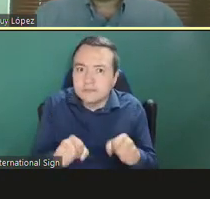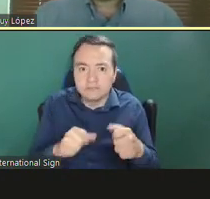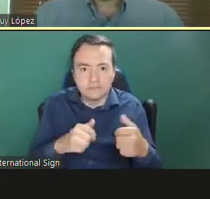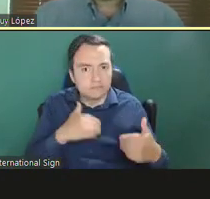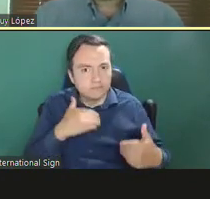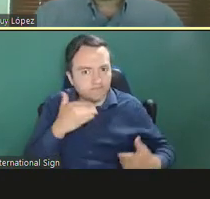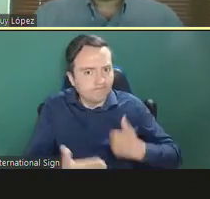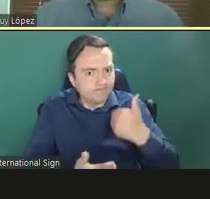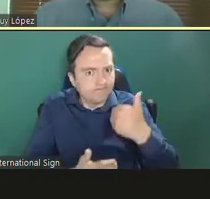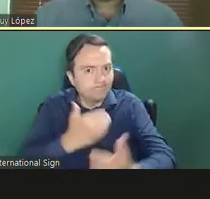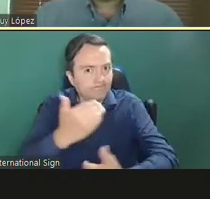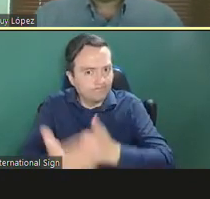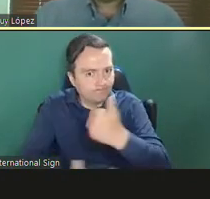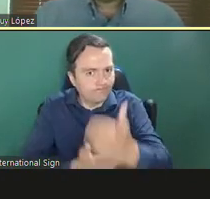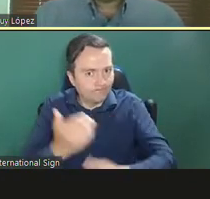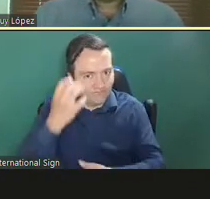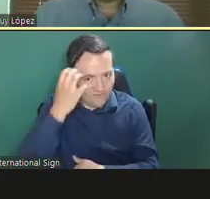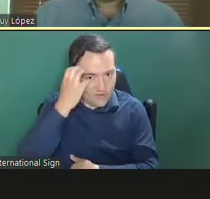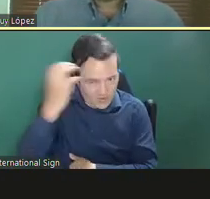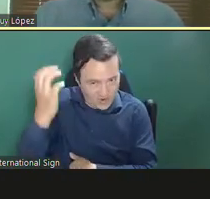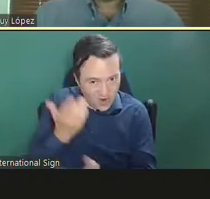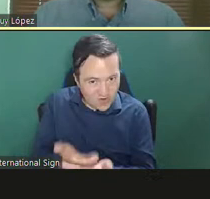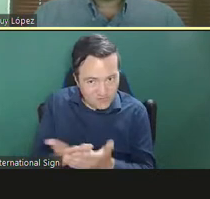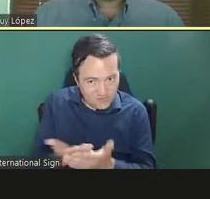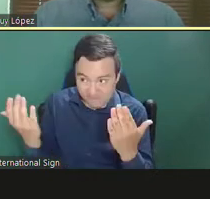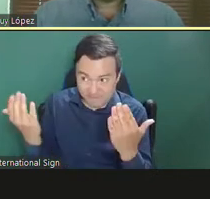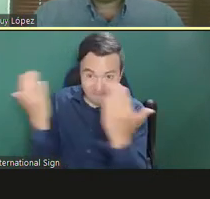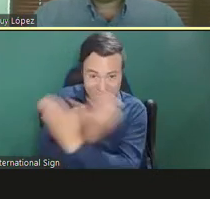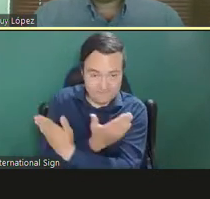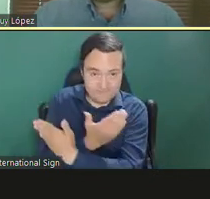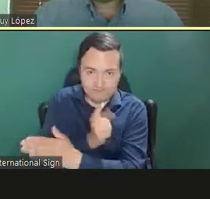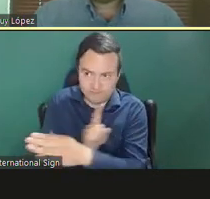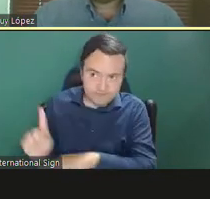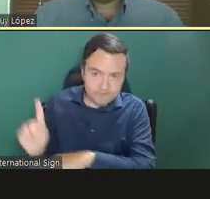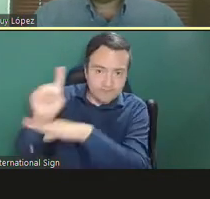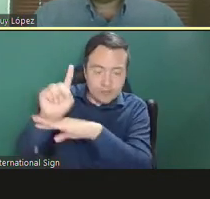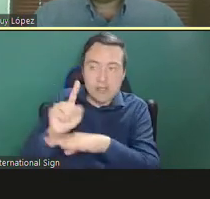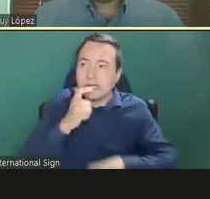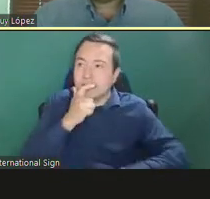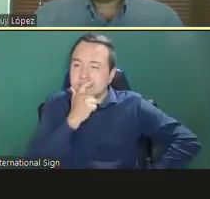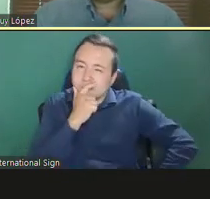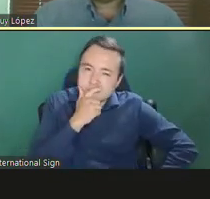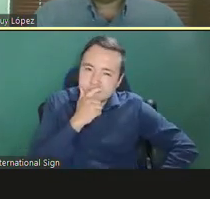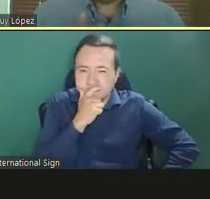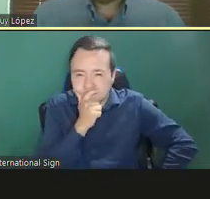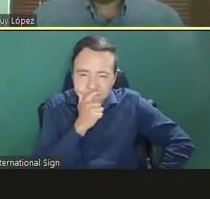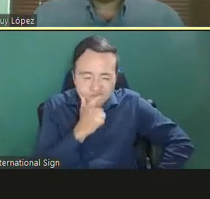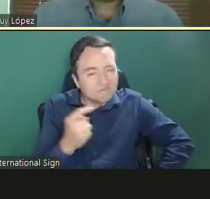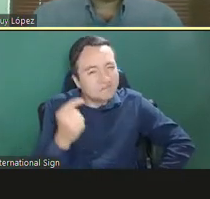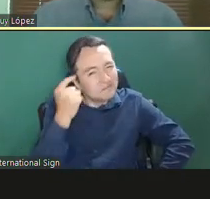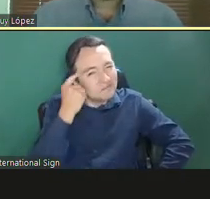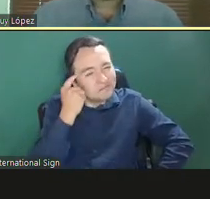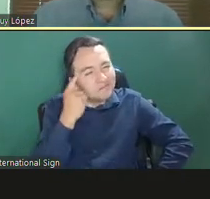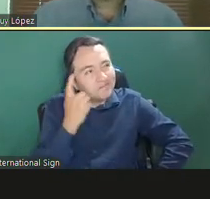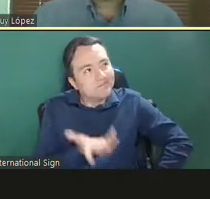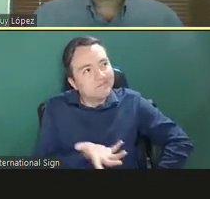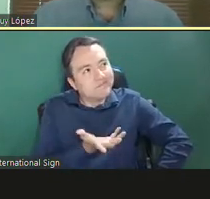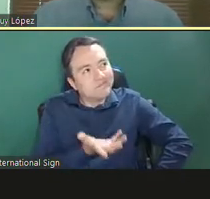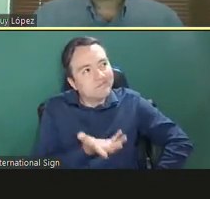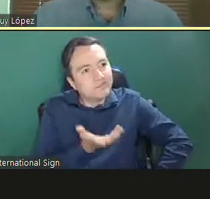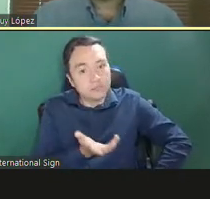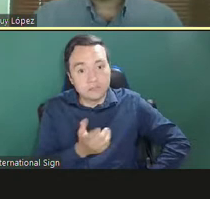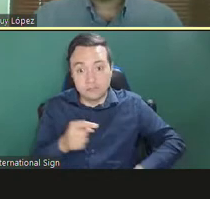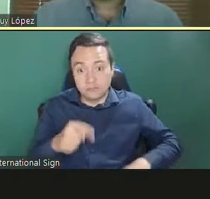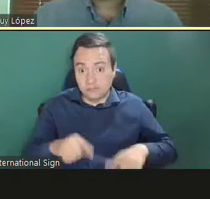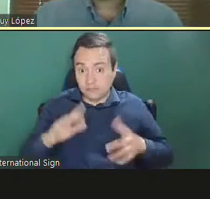el periodo de gobierno se había decidido que para el manejo de especialmente en el contexto de las